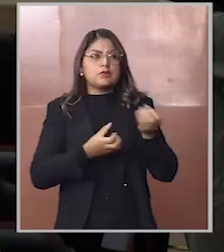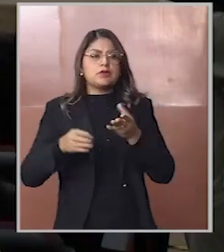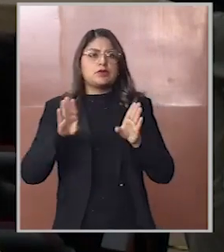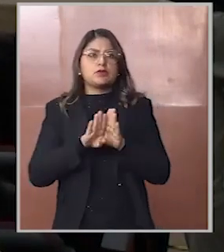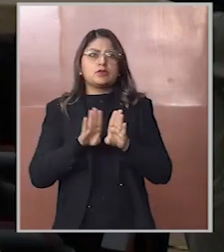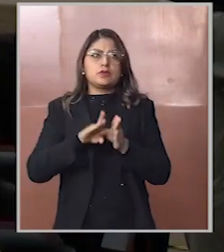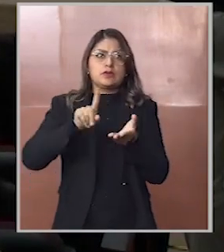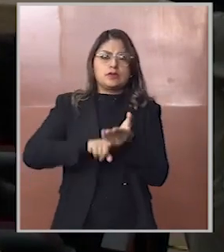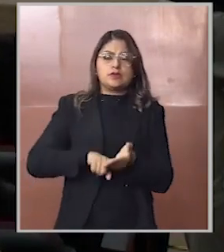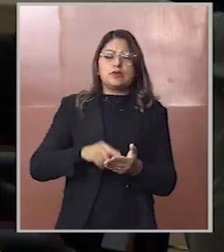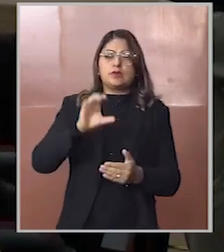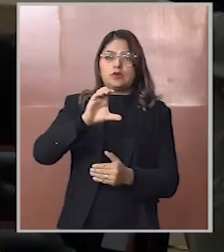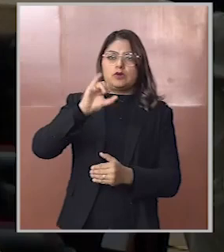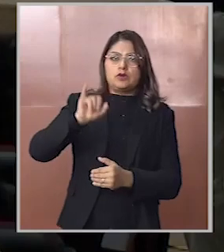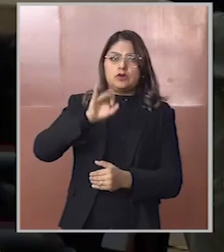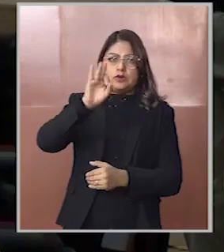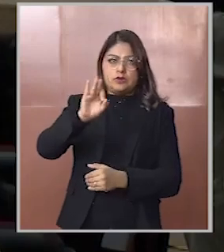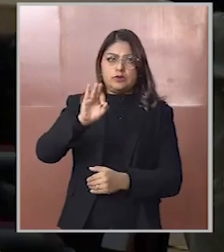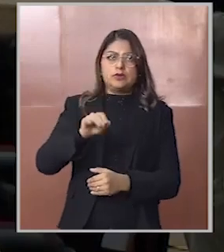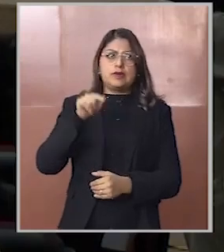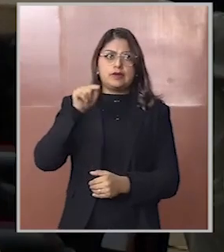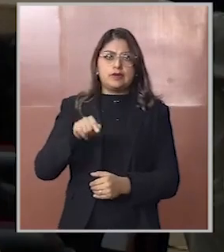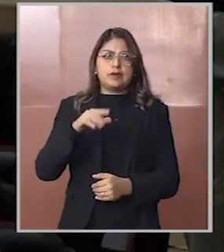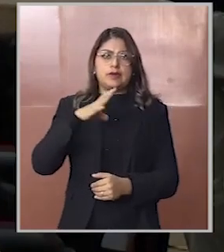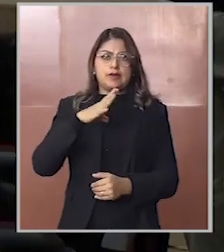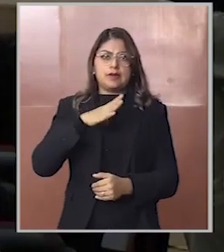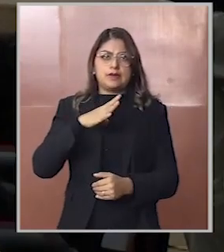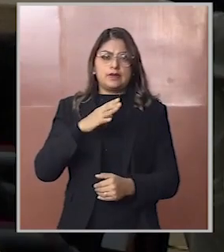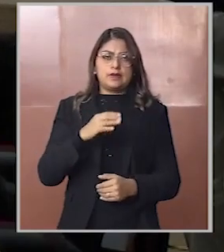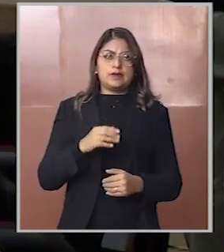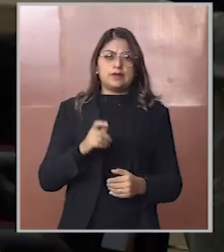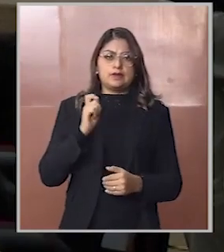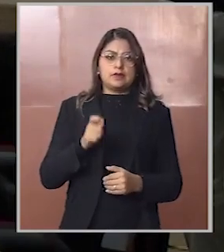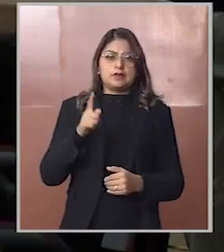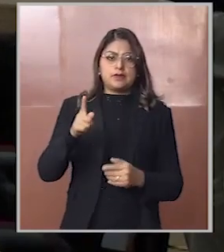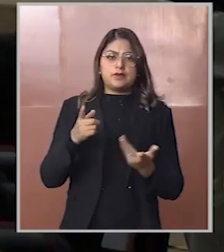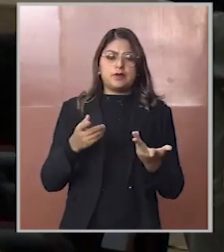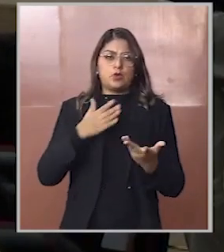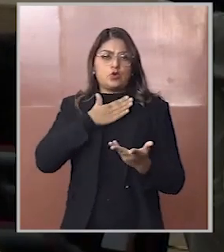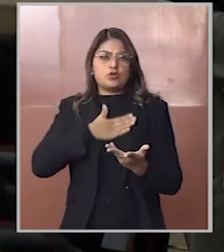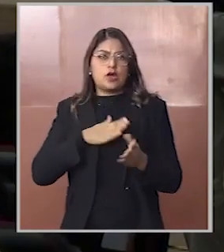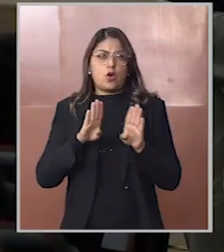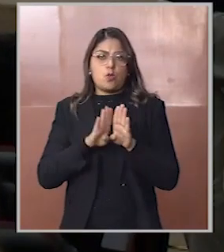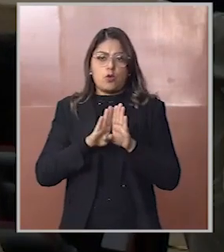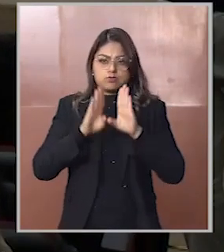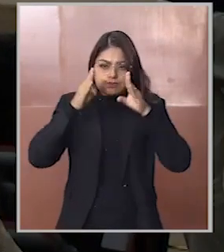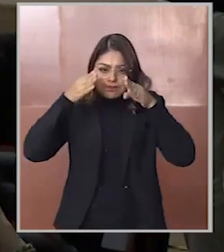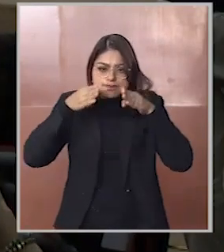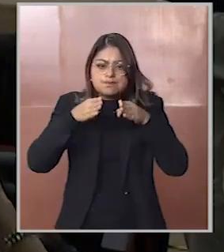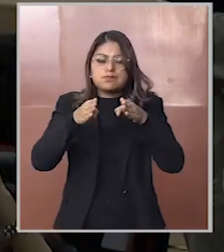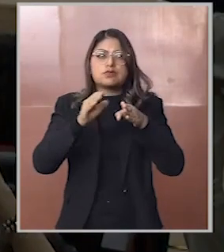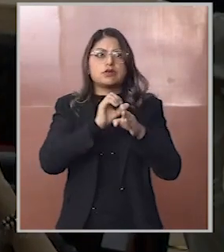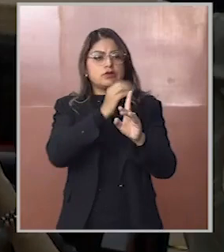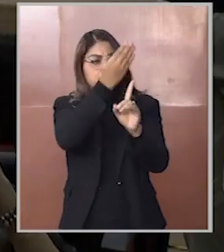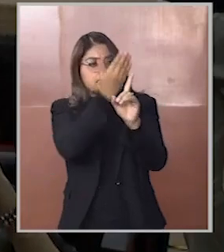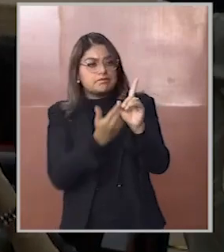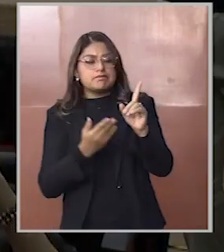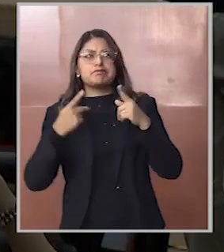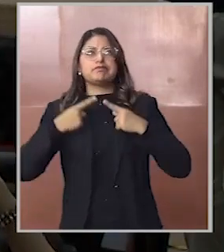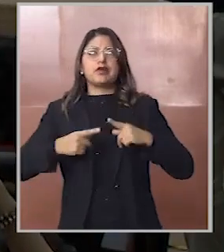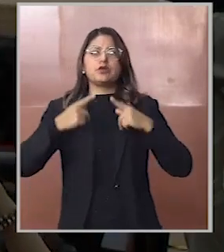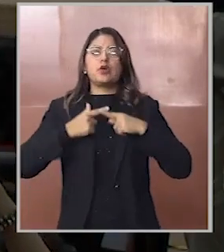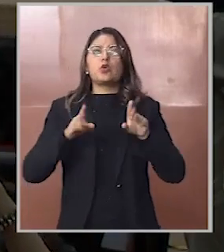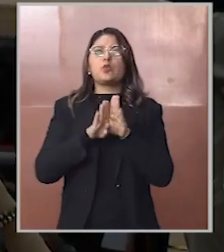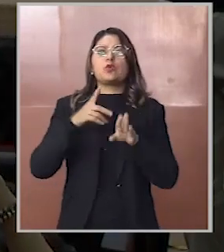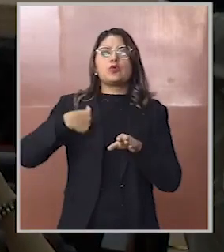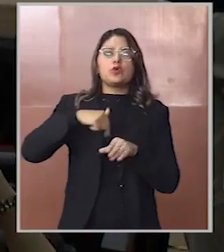como desde el propio consejo de la judicatura Federal eh este enfoque de justicia centrada en personas ha ido permeando en otros espacios Cómo se